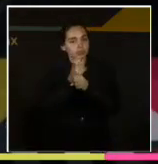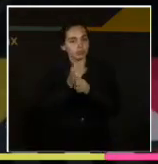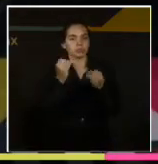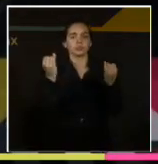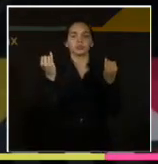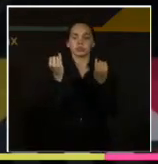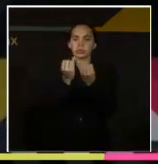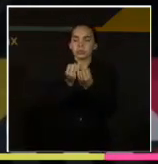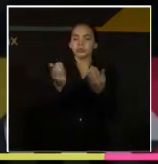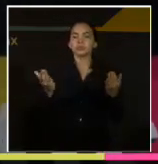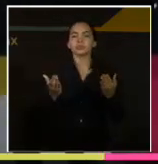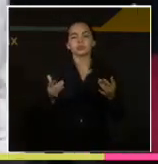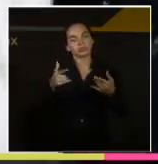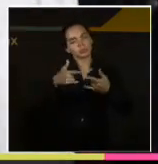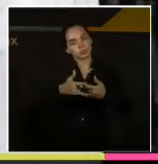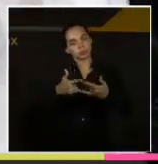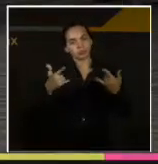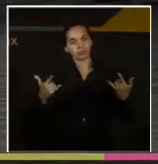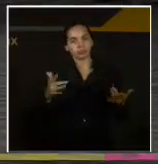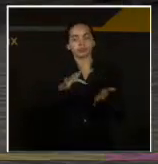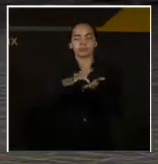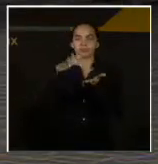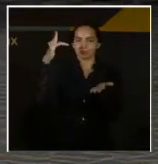juntos hagamos historia. Muchas gracias.